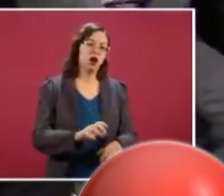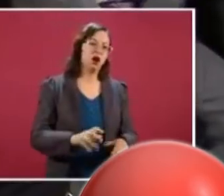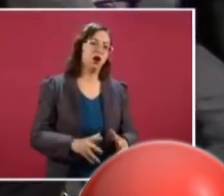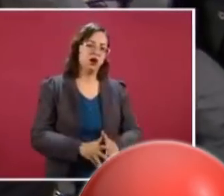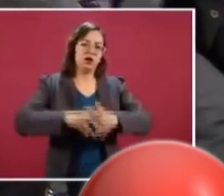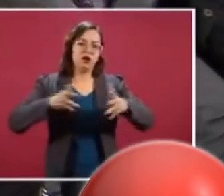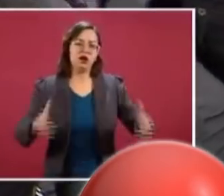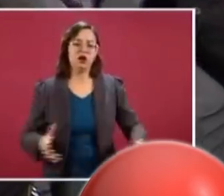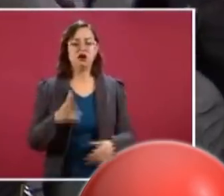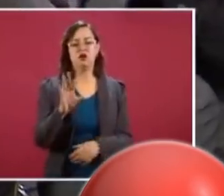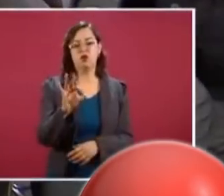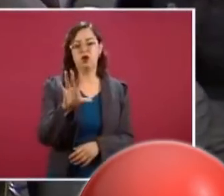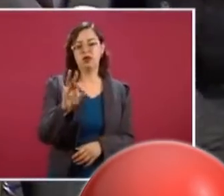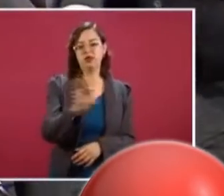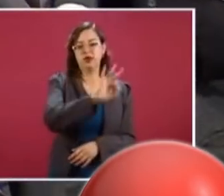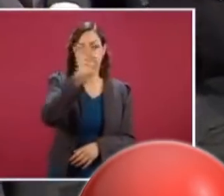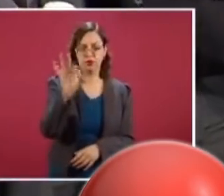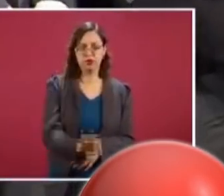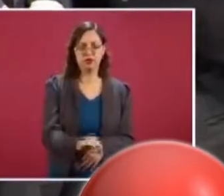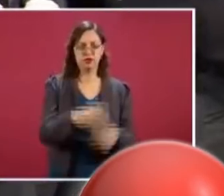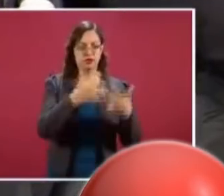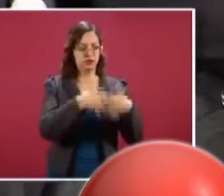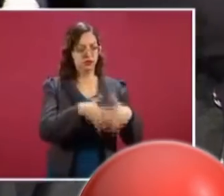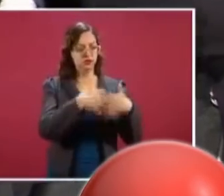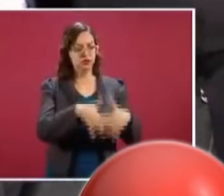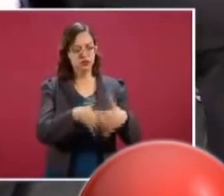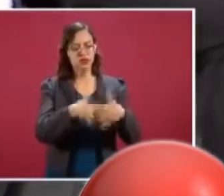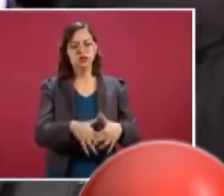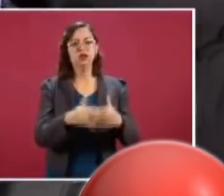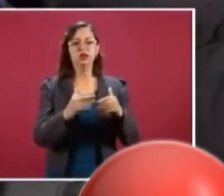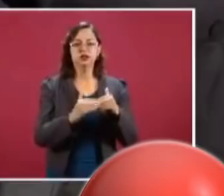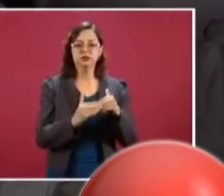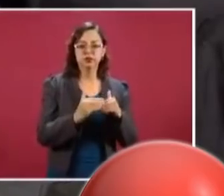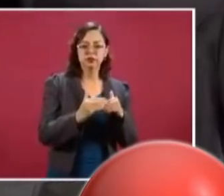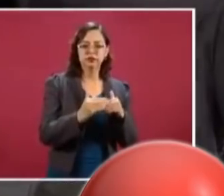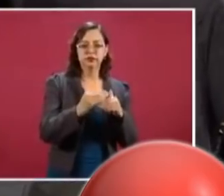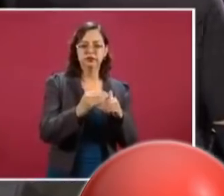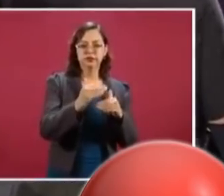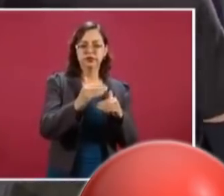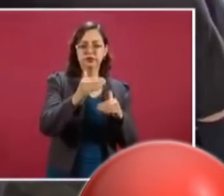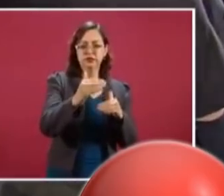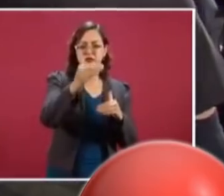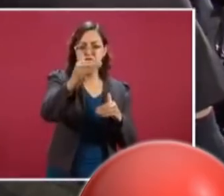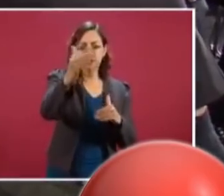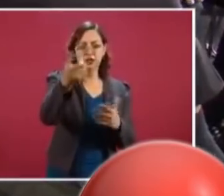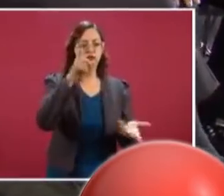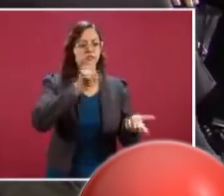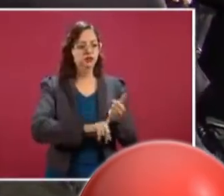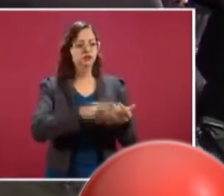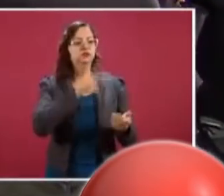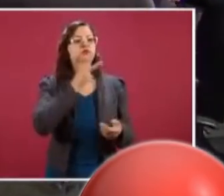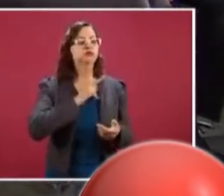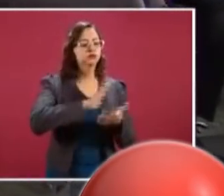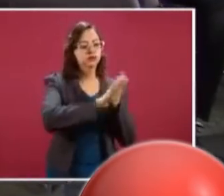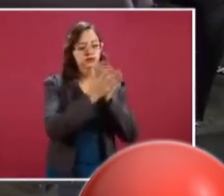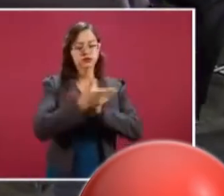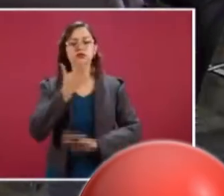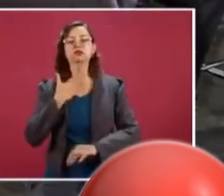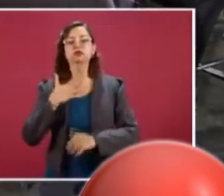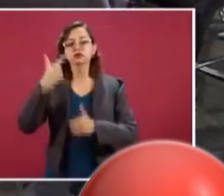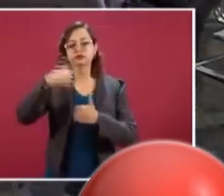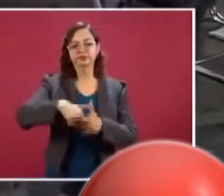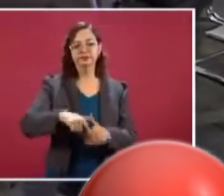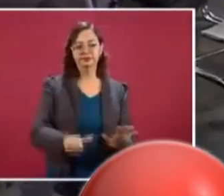40% de producción en las plantas que refinan el crudo, en las